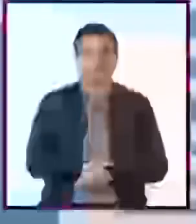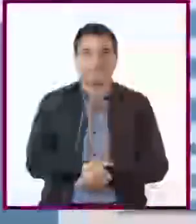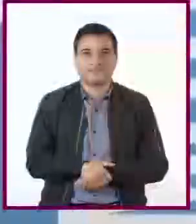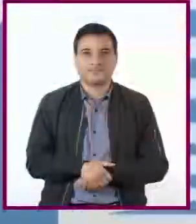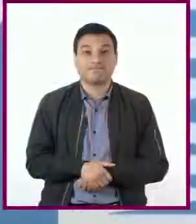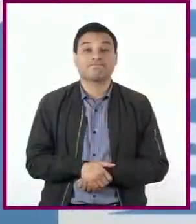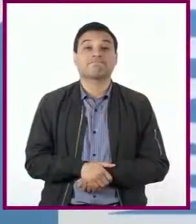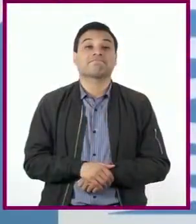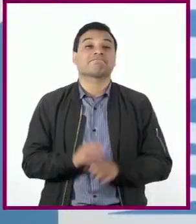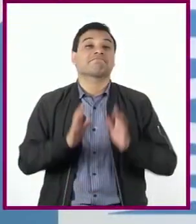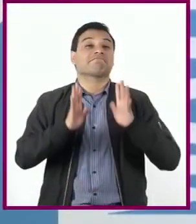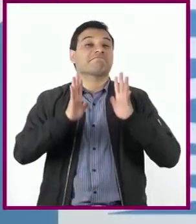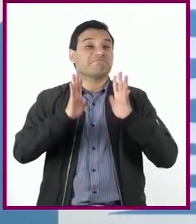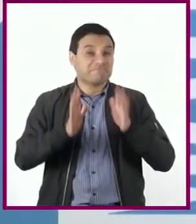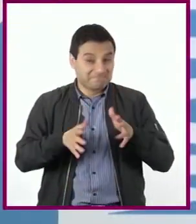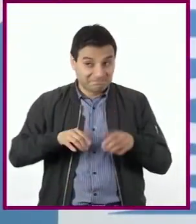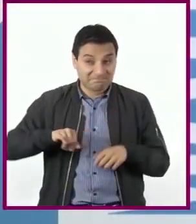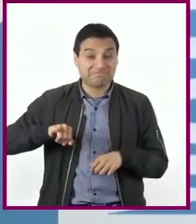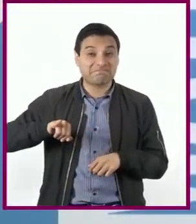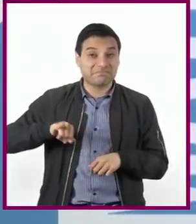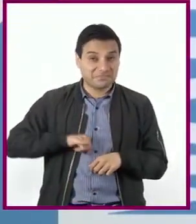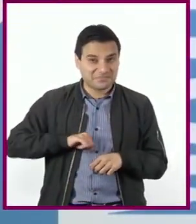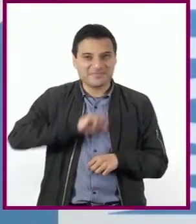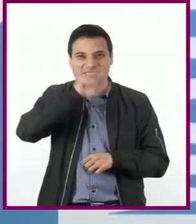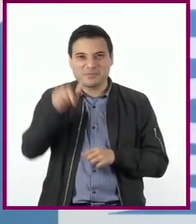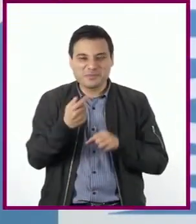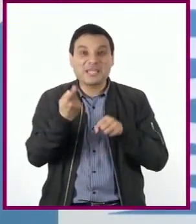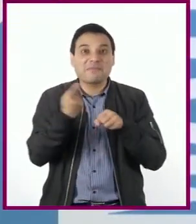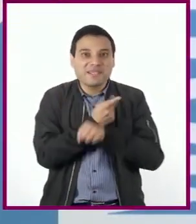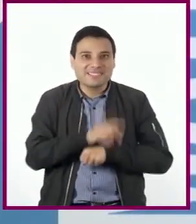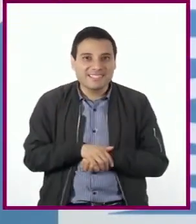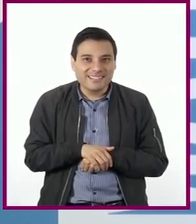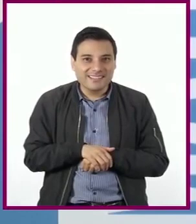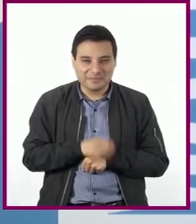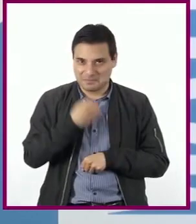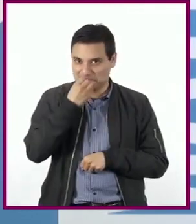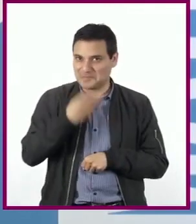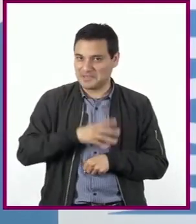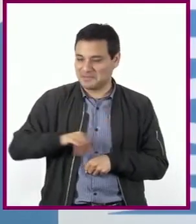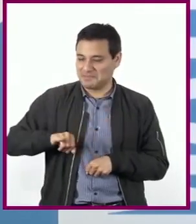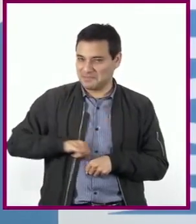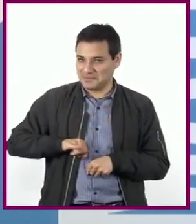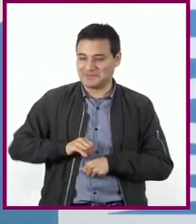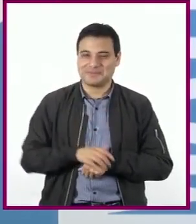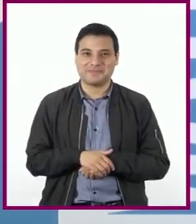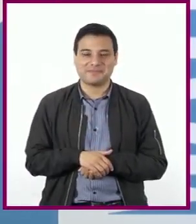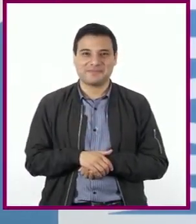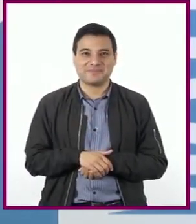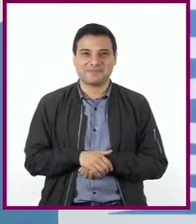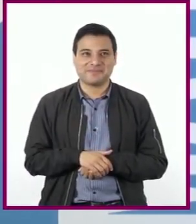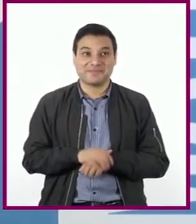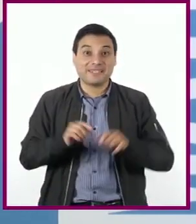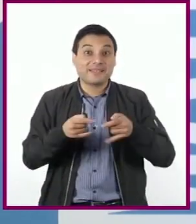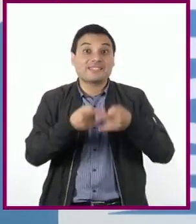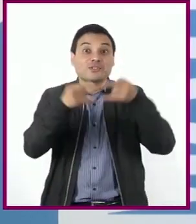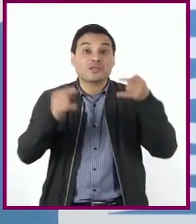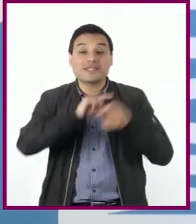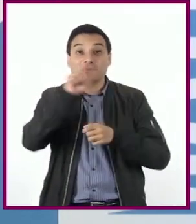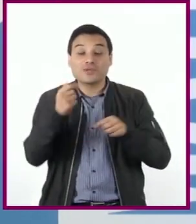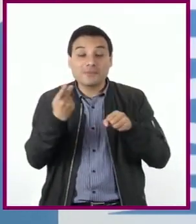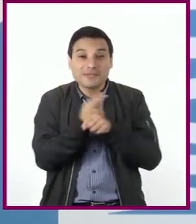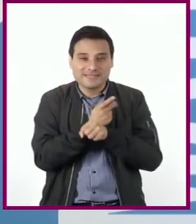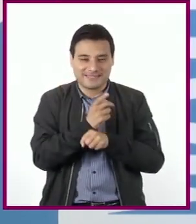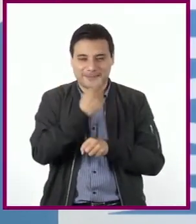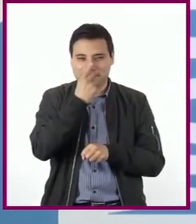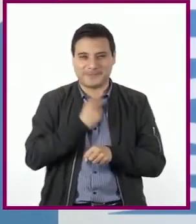Ya me dio curiosidad saber qué pasará con el traje del emperador, pero no me cuentes, lo leeré por mí